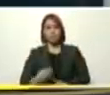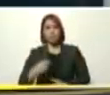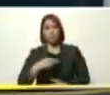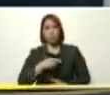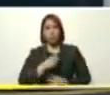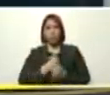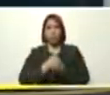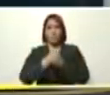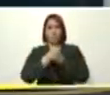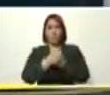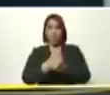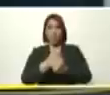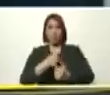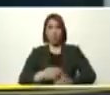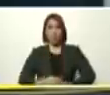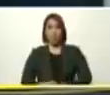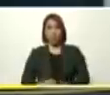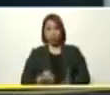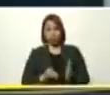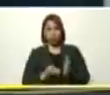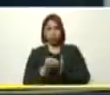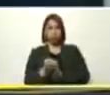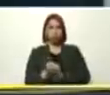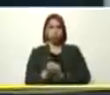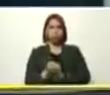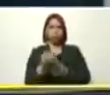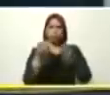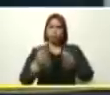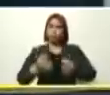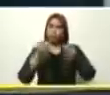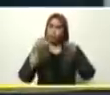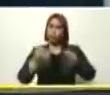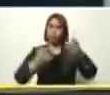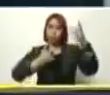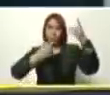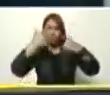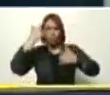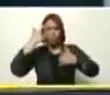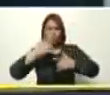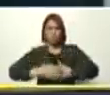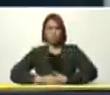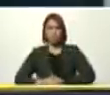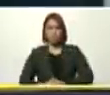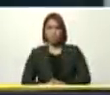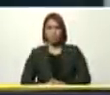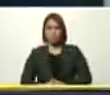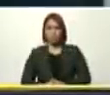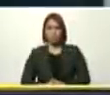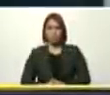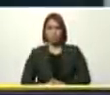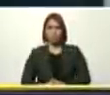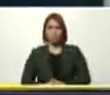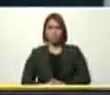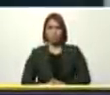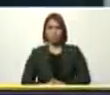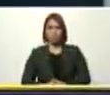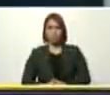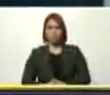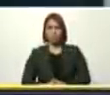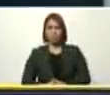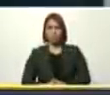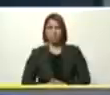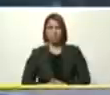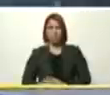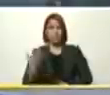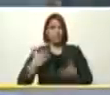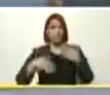amado, eterno, infinito comandante Hugo Rafael Chávez Frías. Han